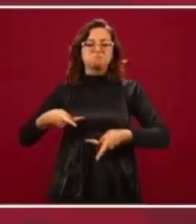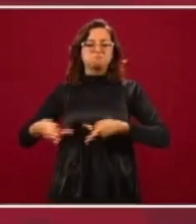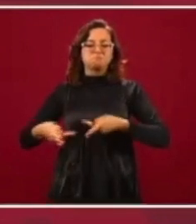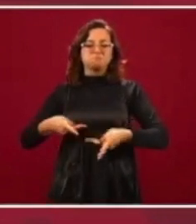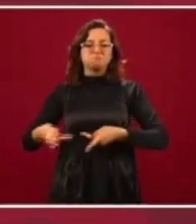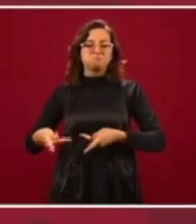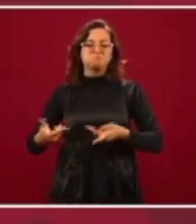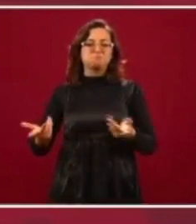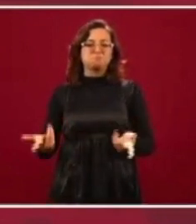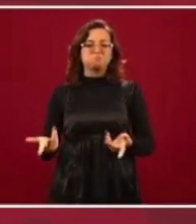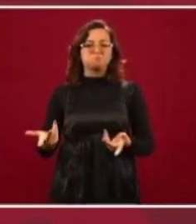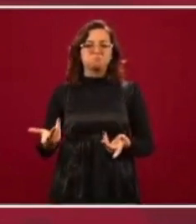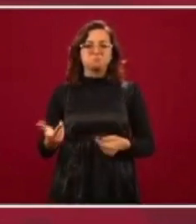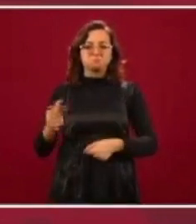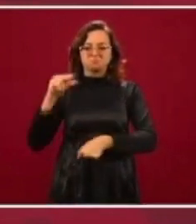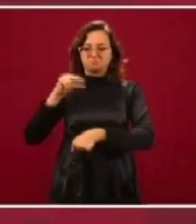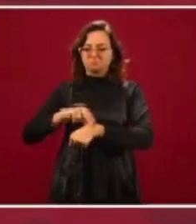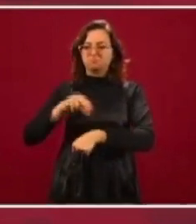médicamente.